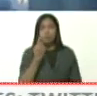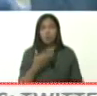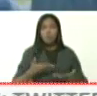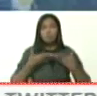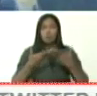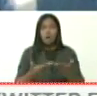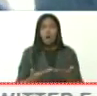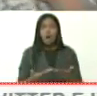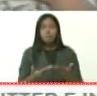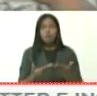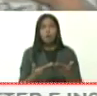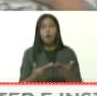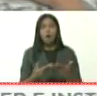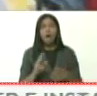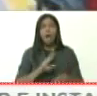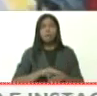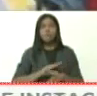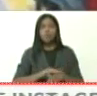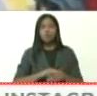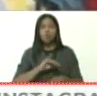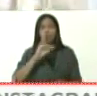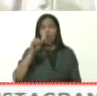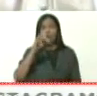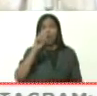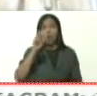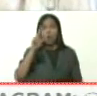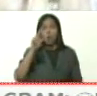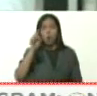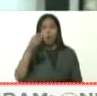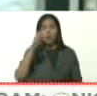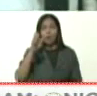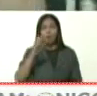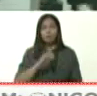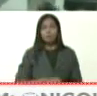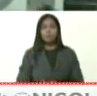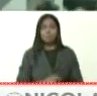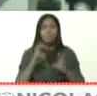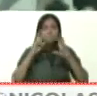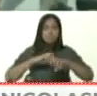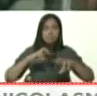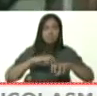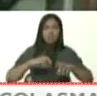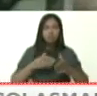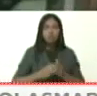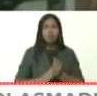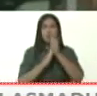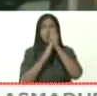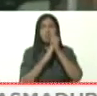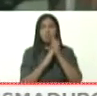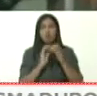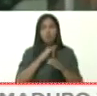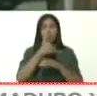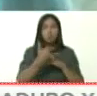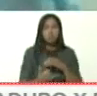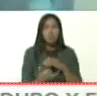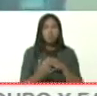la palabra al doctor Jorge Berlanga Acosta, investigador y líder del